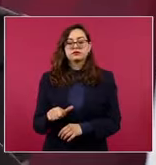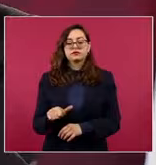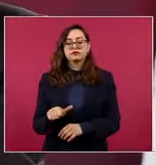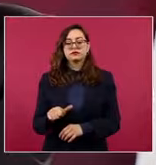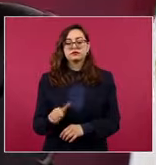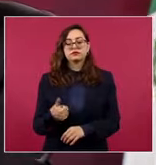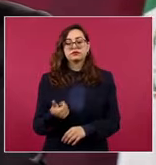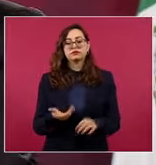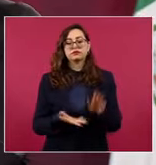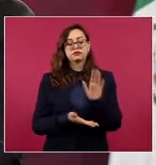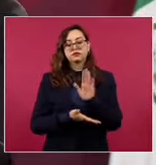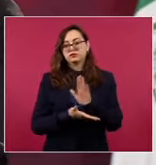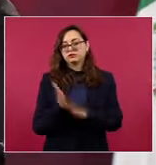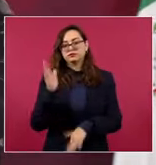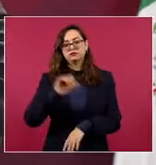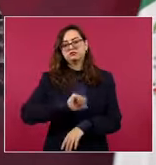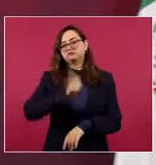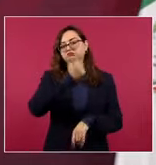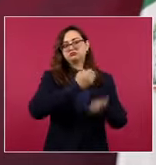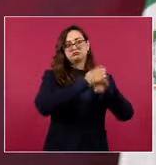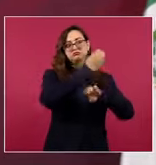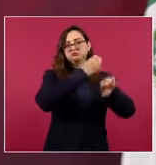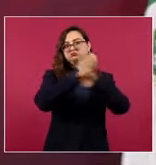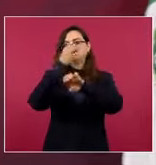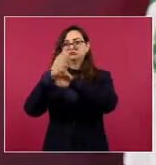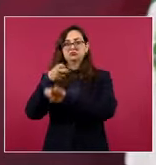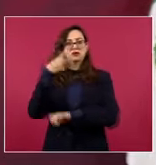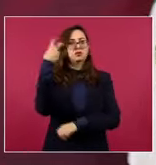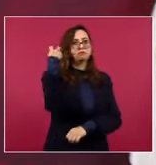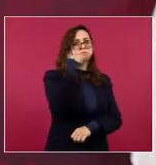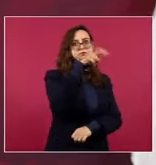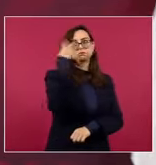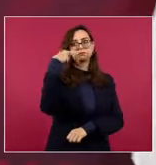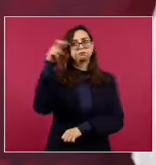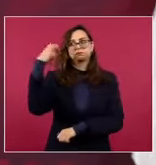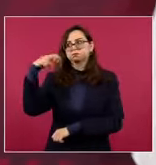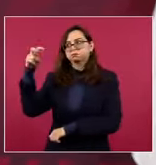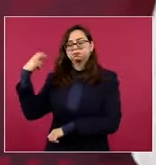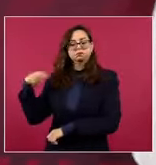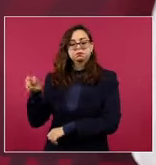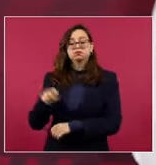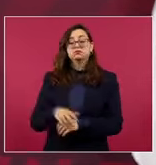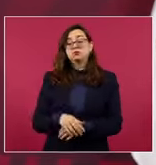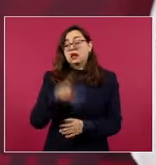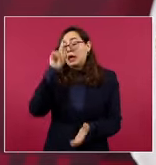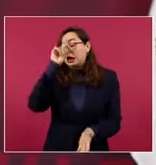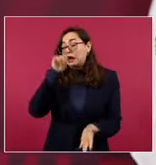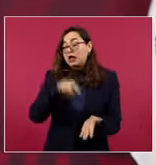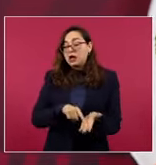recorriendo el país y yo espero que pues estemos en Sonora